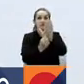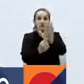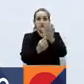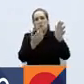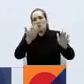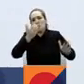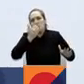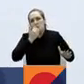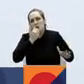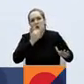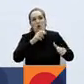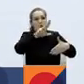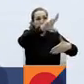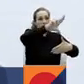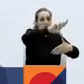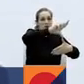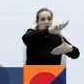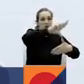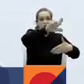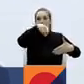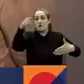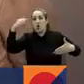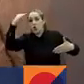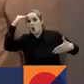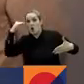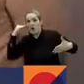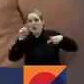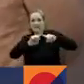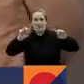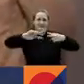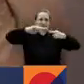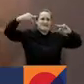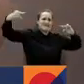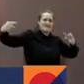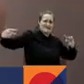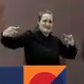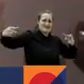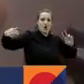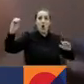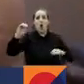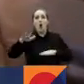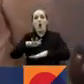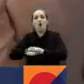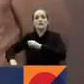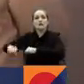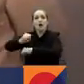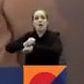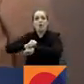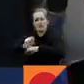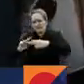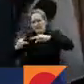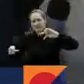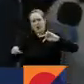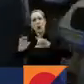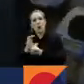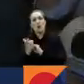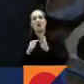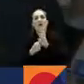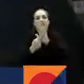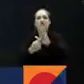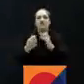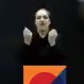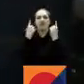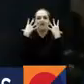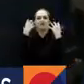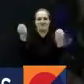como, por ejemplo, el público latino, el público de Corea, de Singapur. En mi trabajo hay los elementos que tiene que